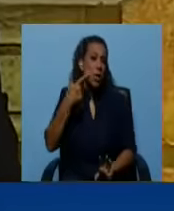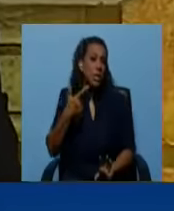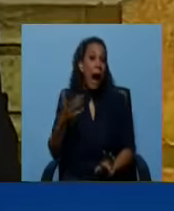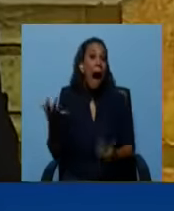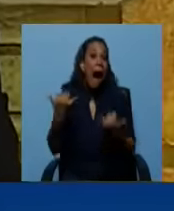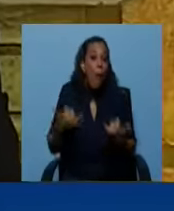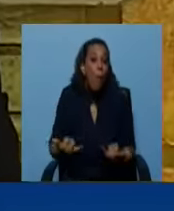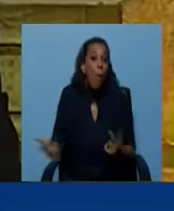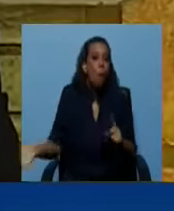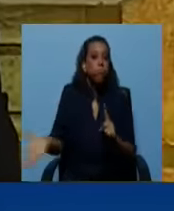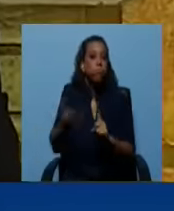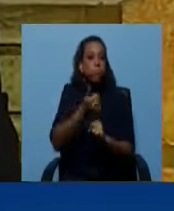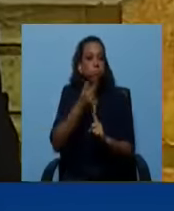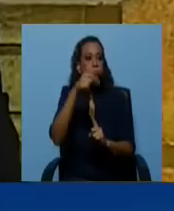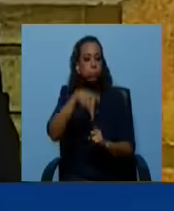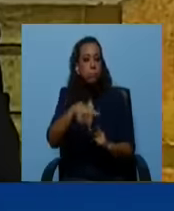consigue